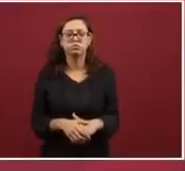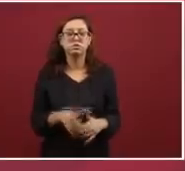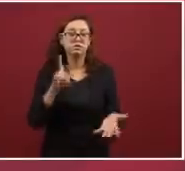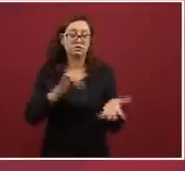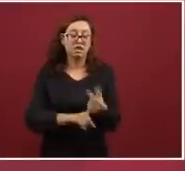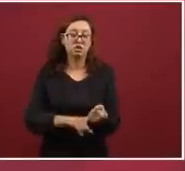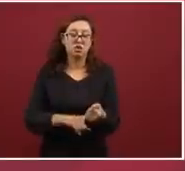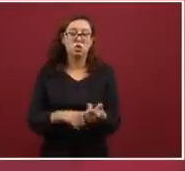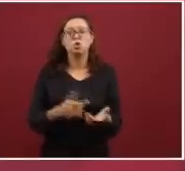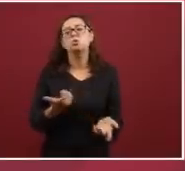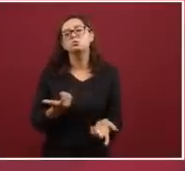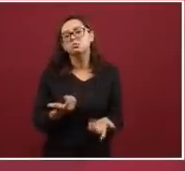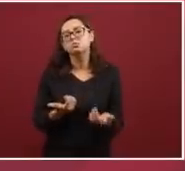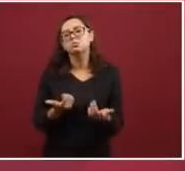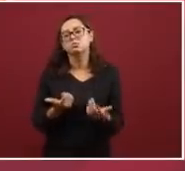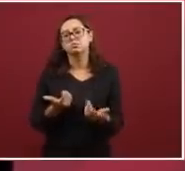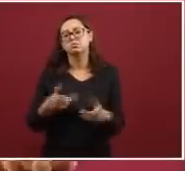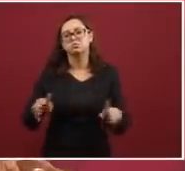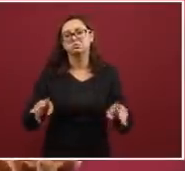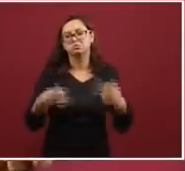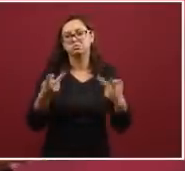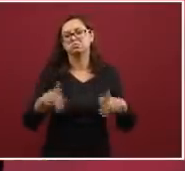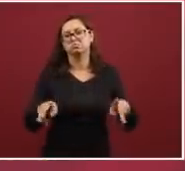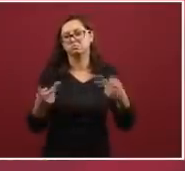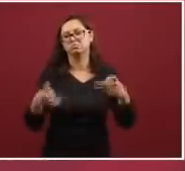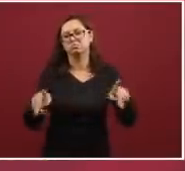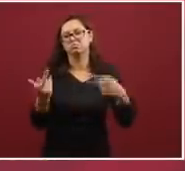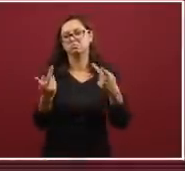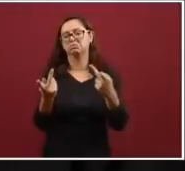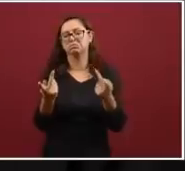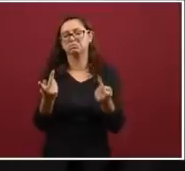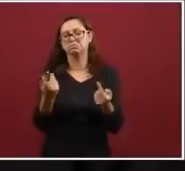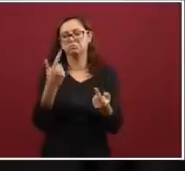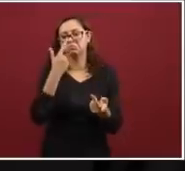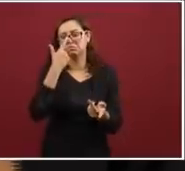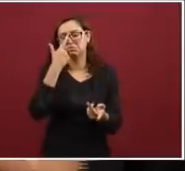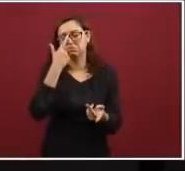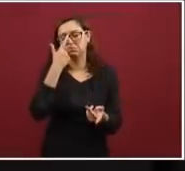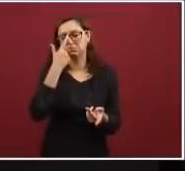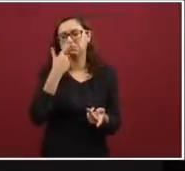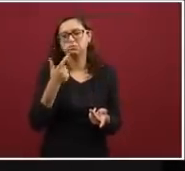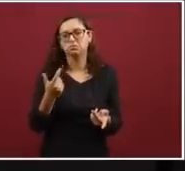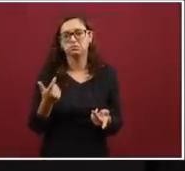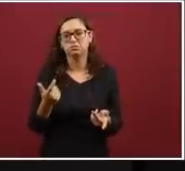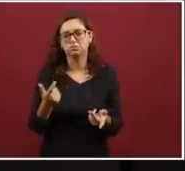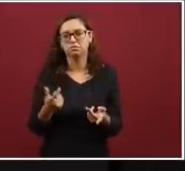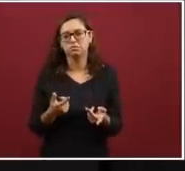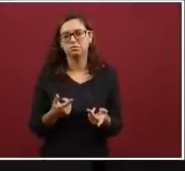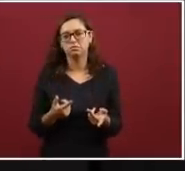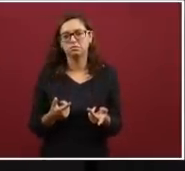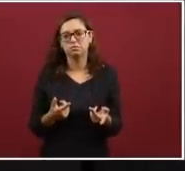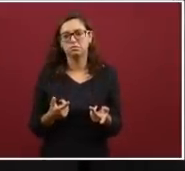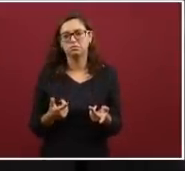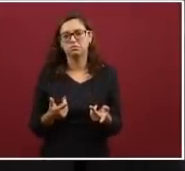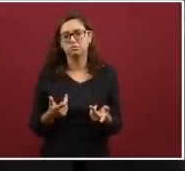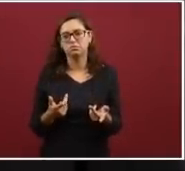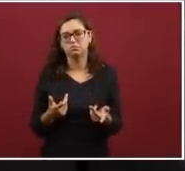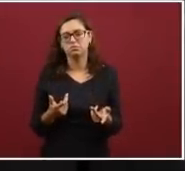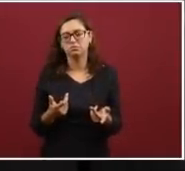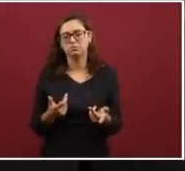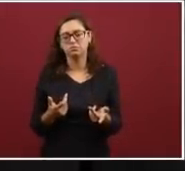que tiene que ver con una operación llevada a